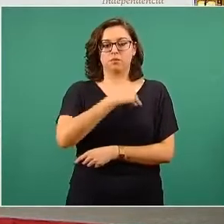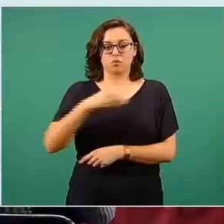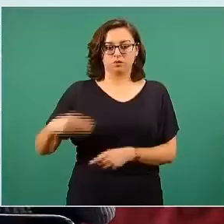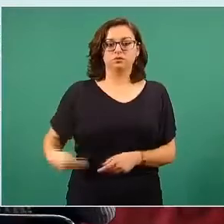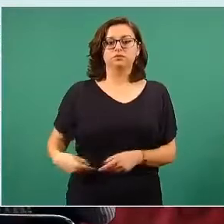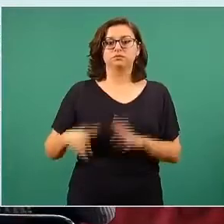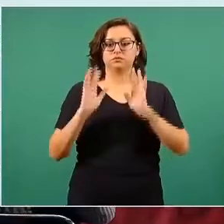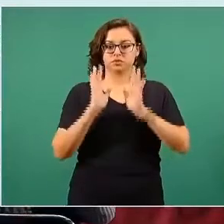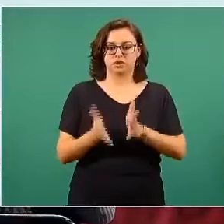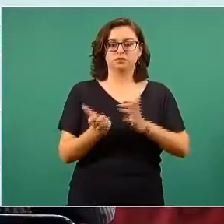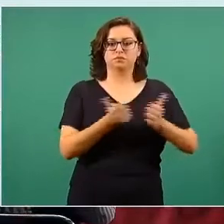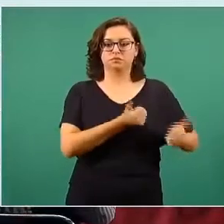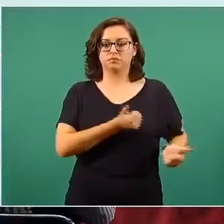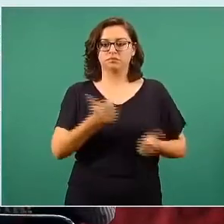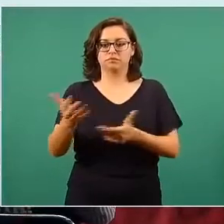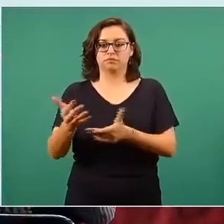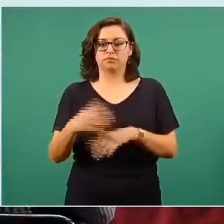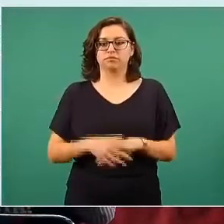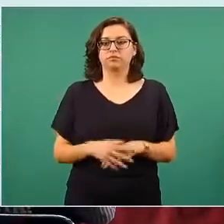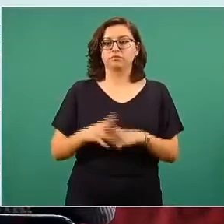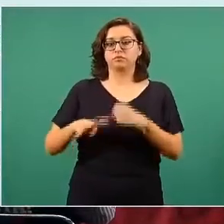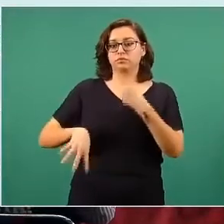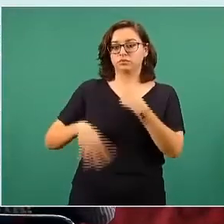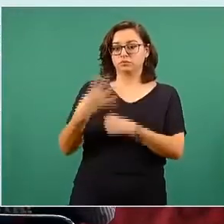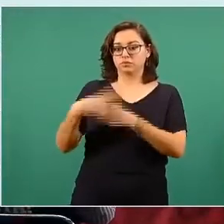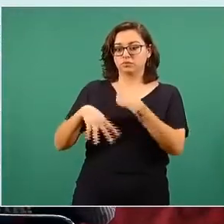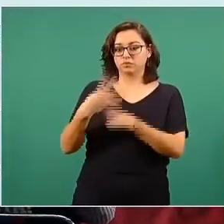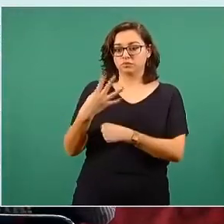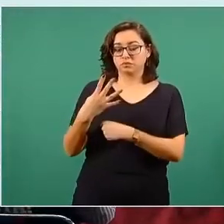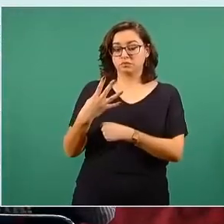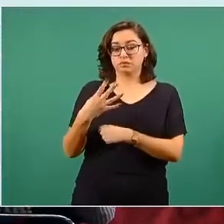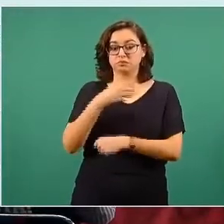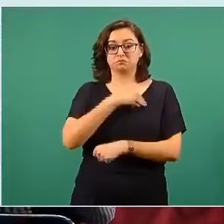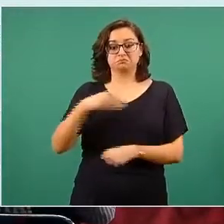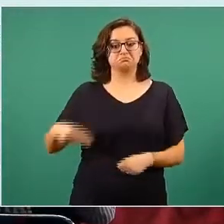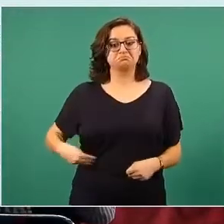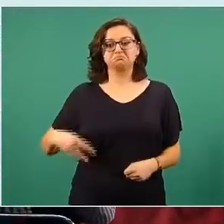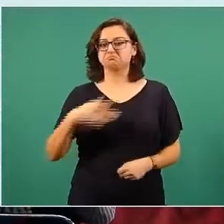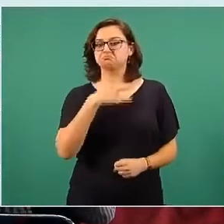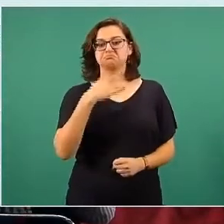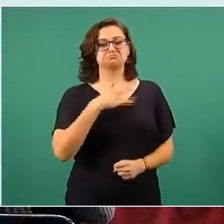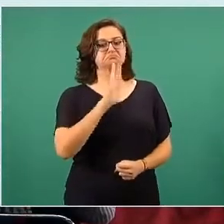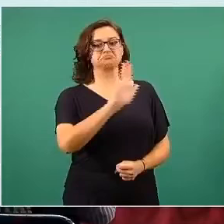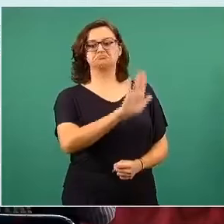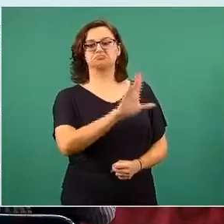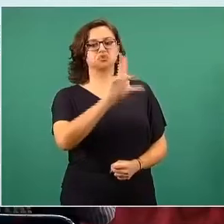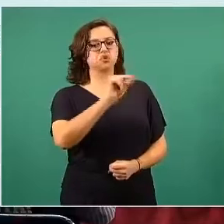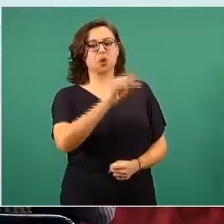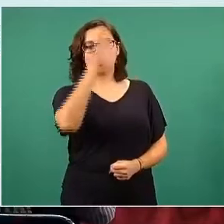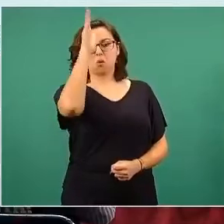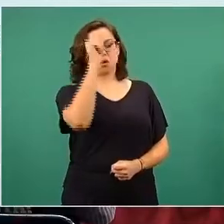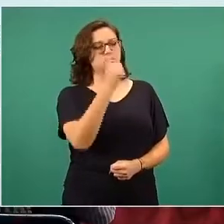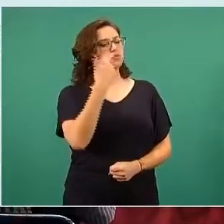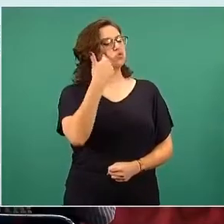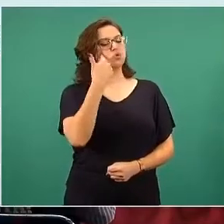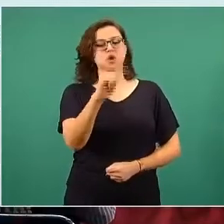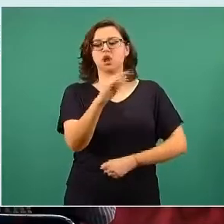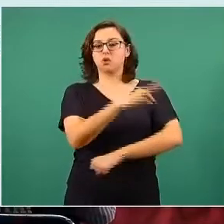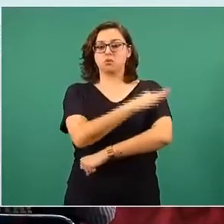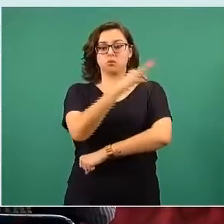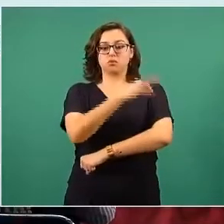Y lo que ya habíamos comentado, 14 tomaron una decisión colectiva de su autoridad local de no ser